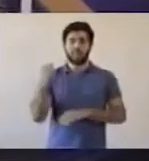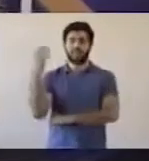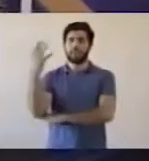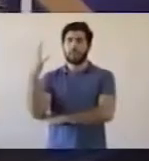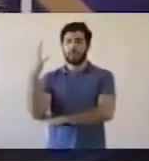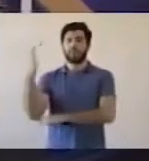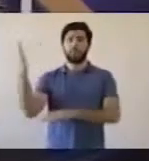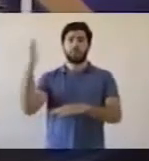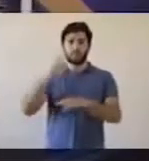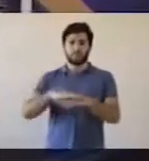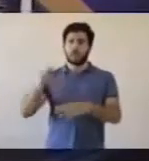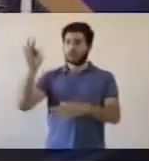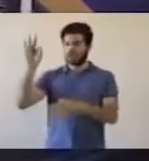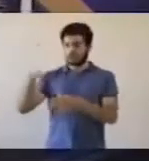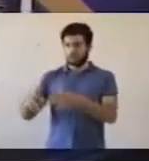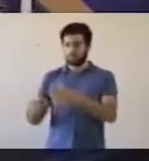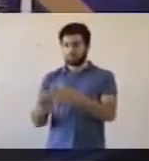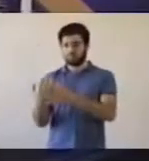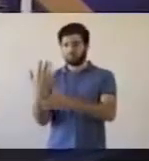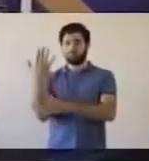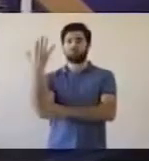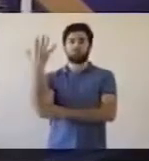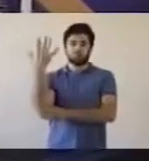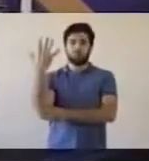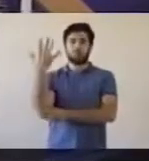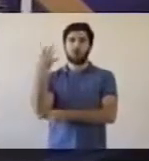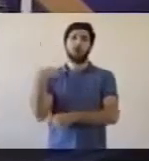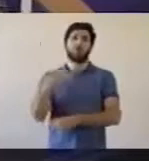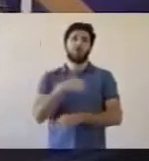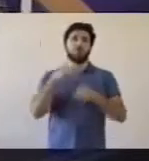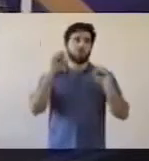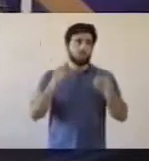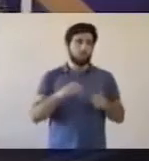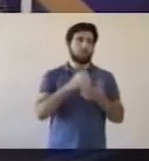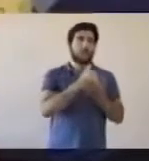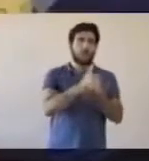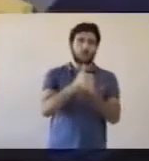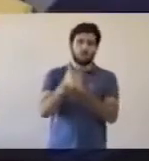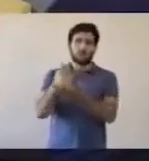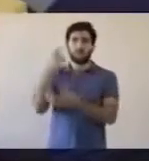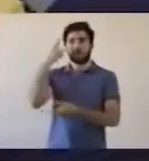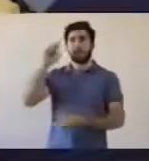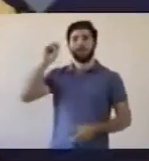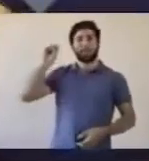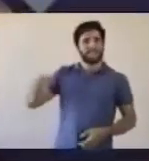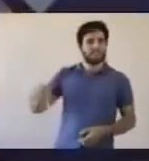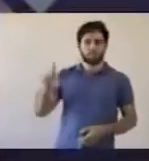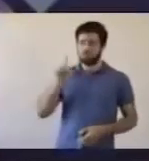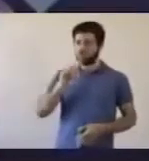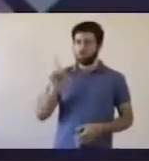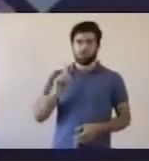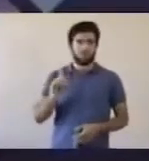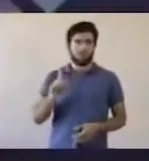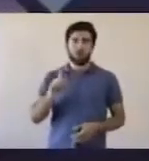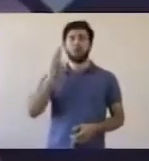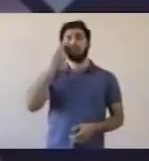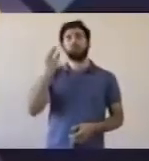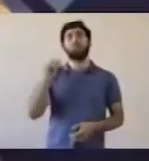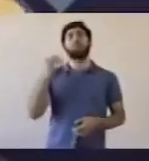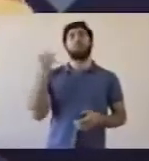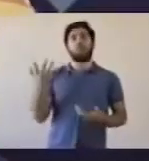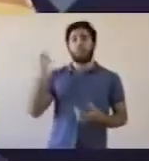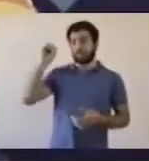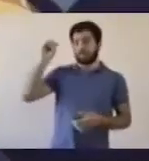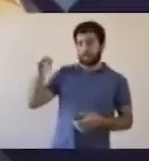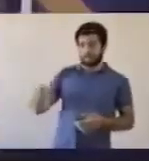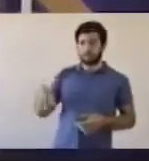que siempre existan árboles y bosques para que los animales siempre tengan donde